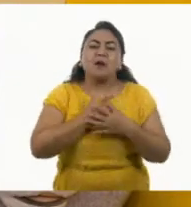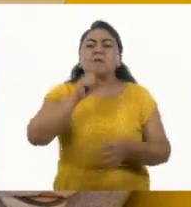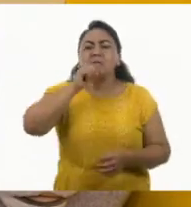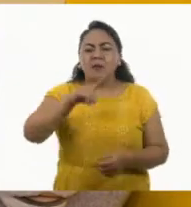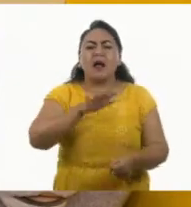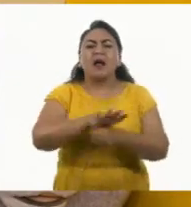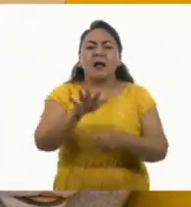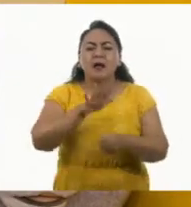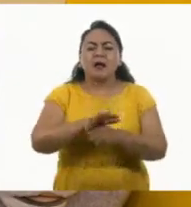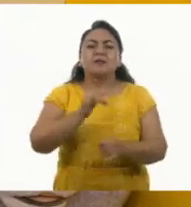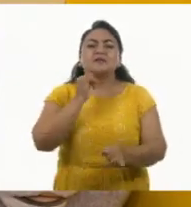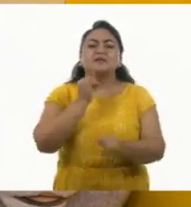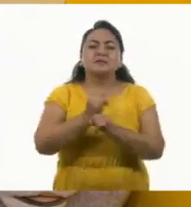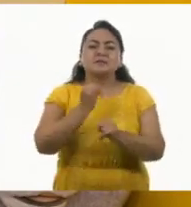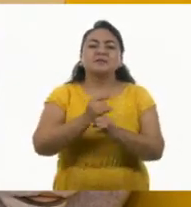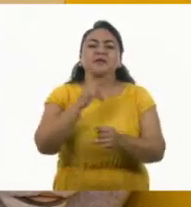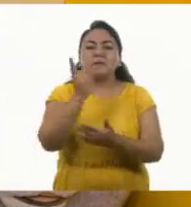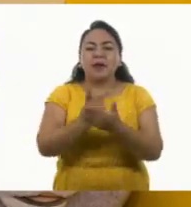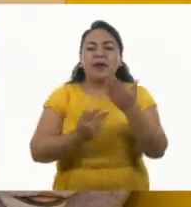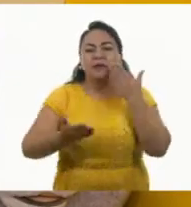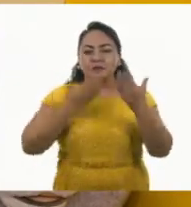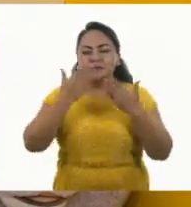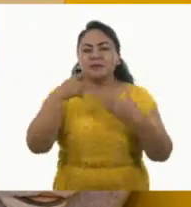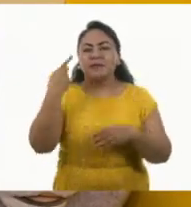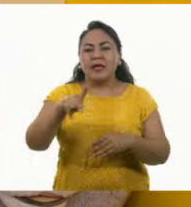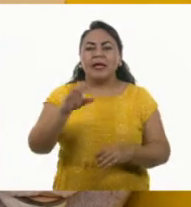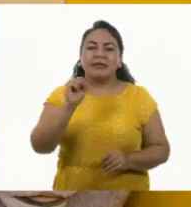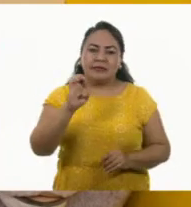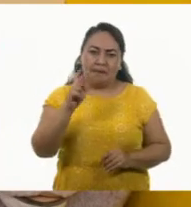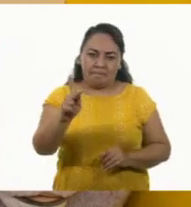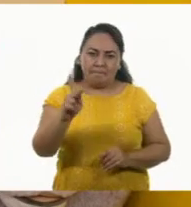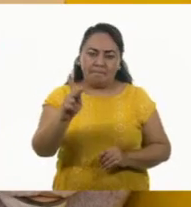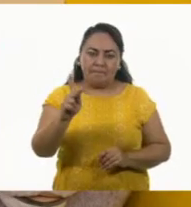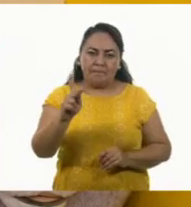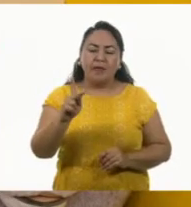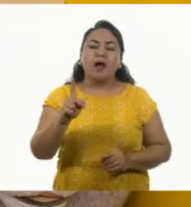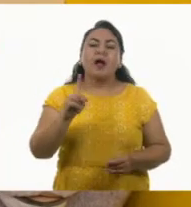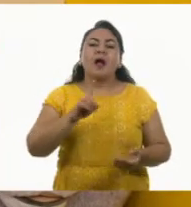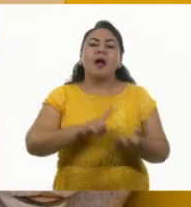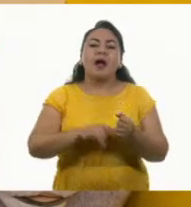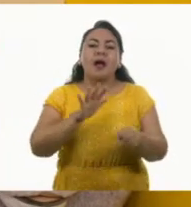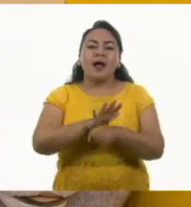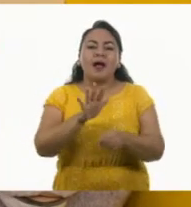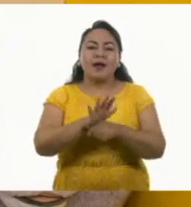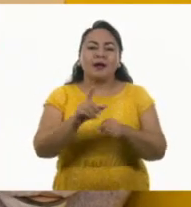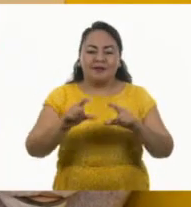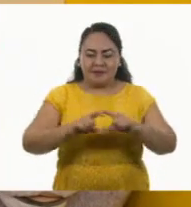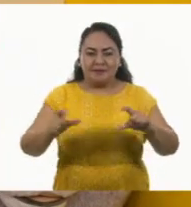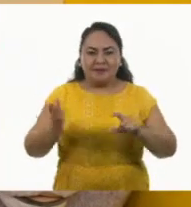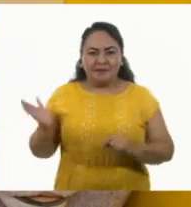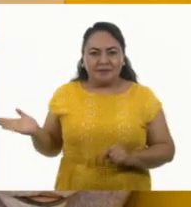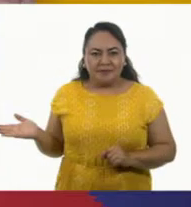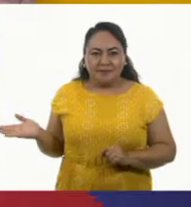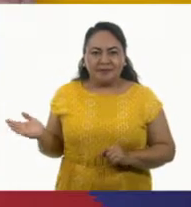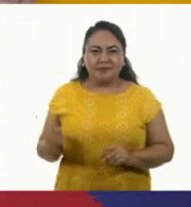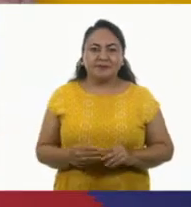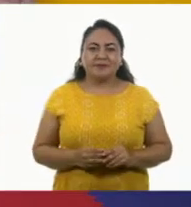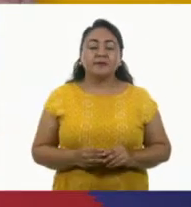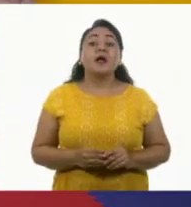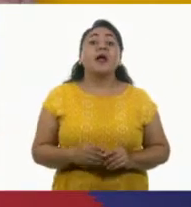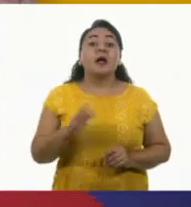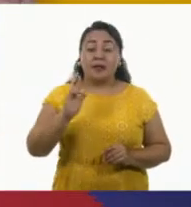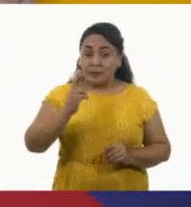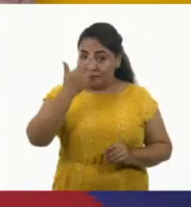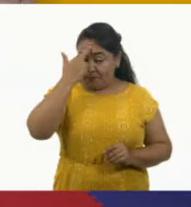encontrarla en la página de Plan y Programas de Estudios de la Secretaría de Educación Pública en el apartado de materiales de educación inicial.